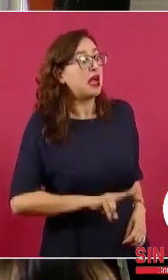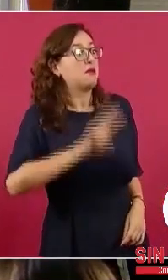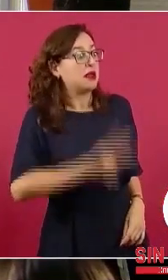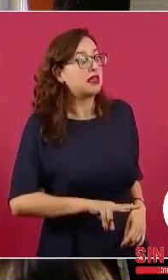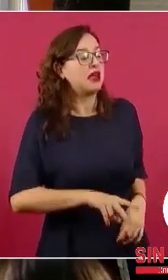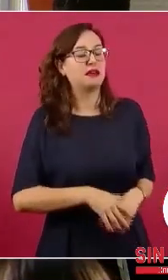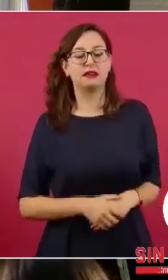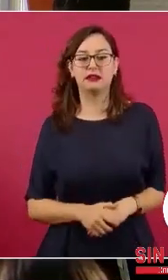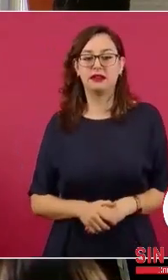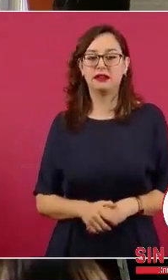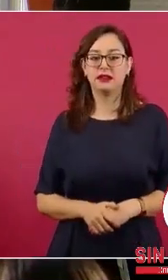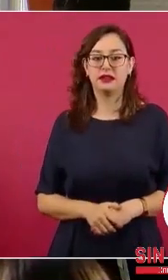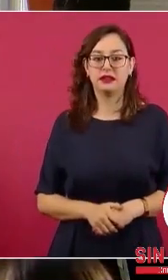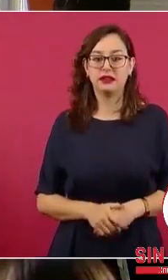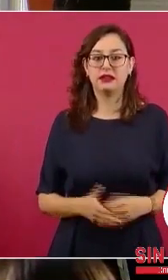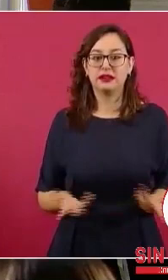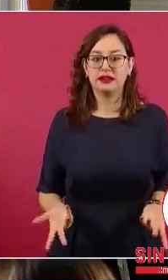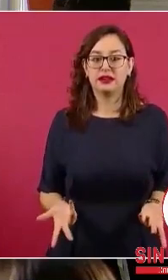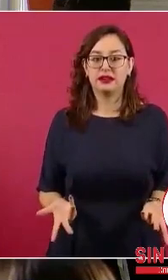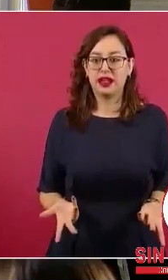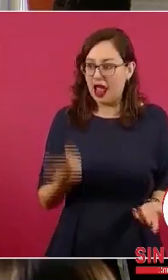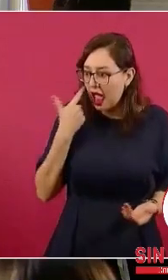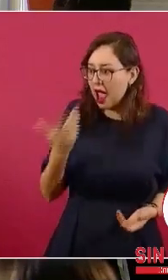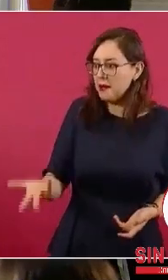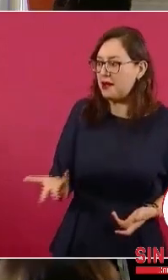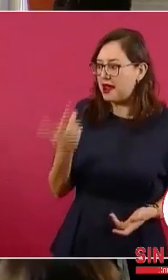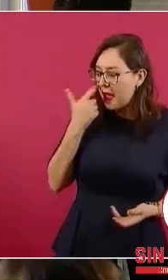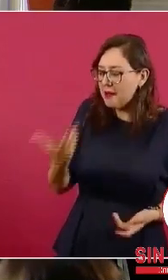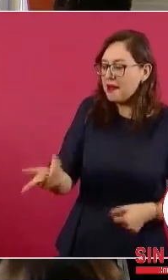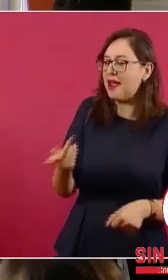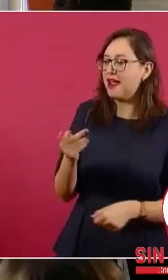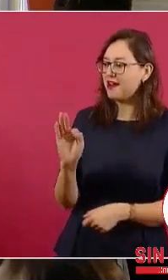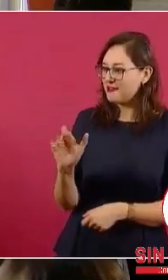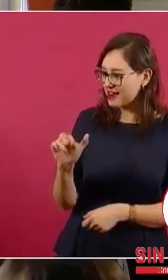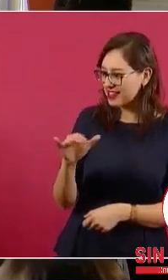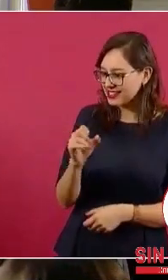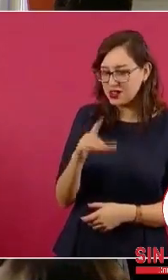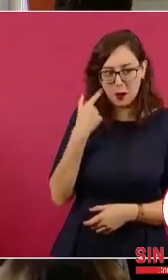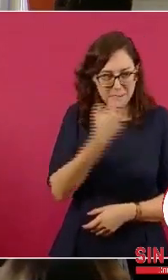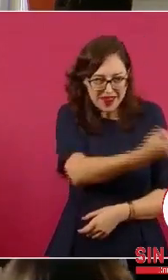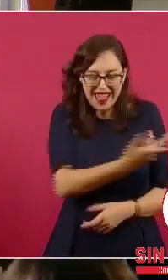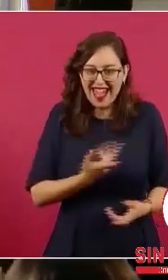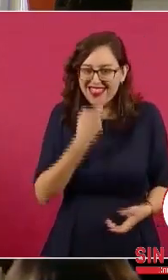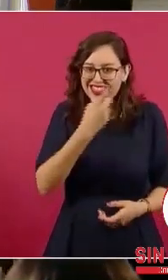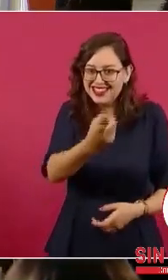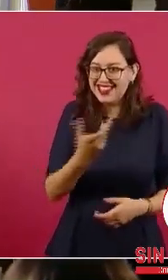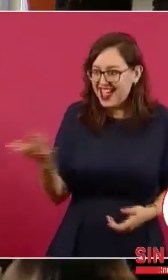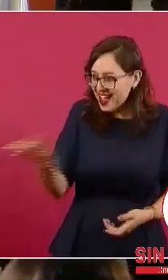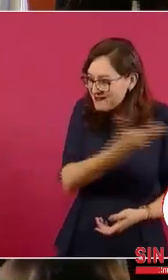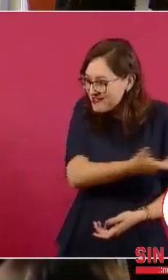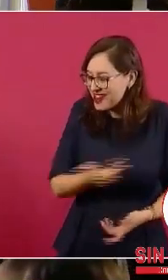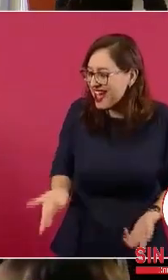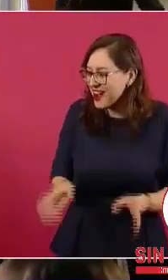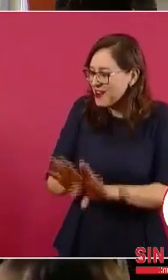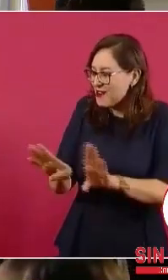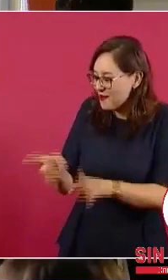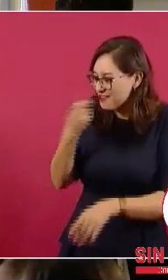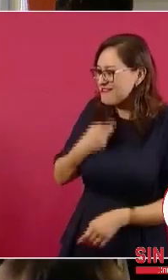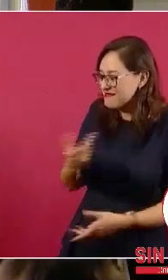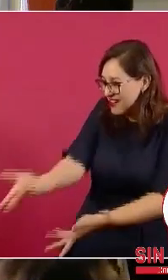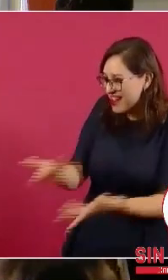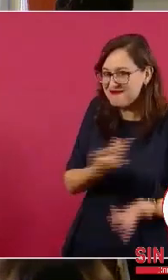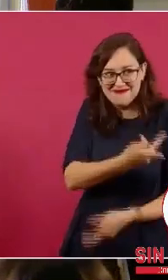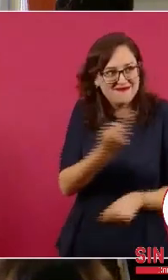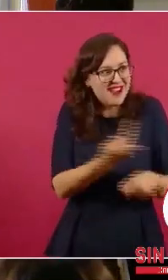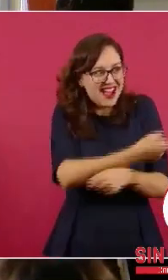ilegales, de gente sin documentación y que no sabemos exactamente qué viene a hacer a México. Uno, y dos, si